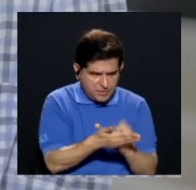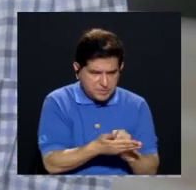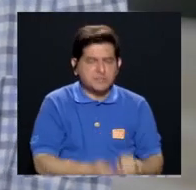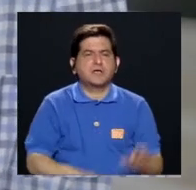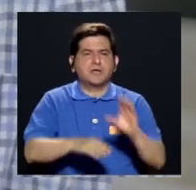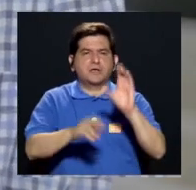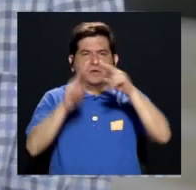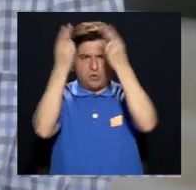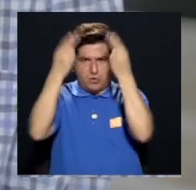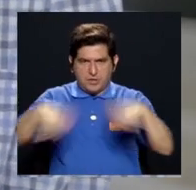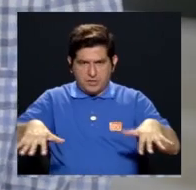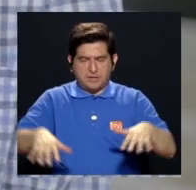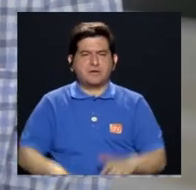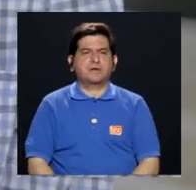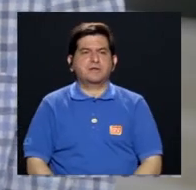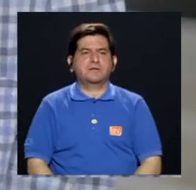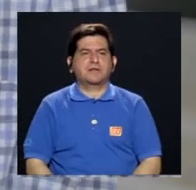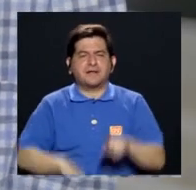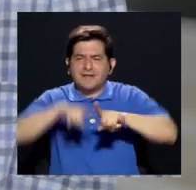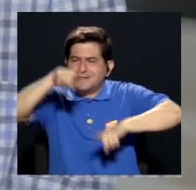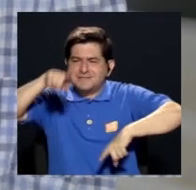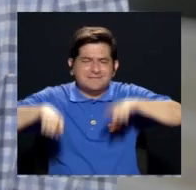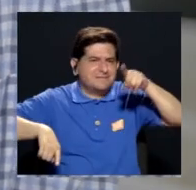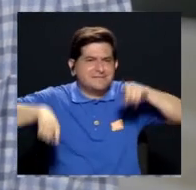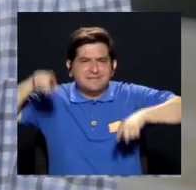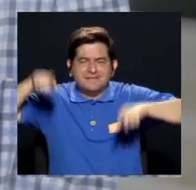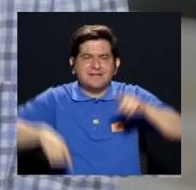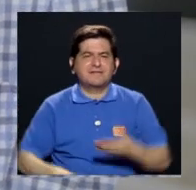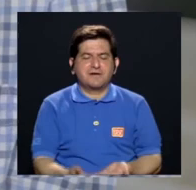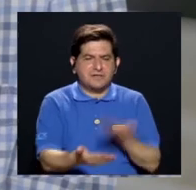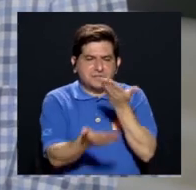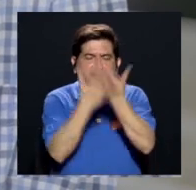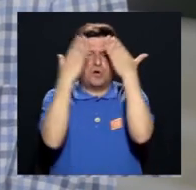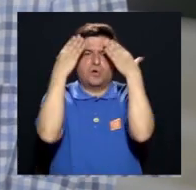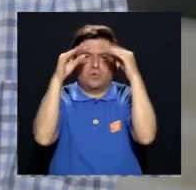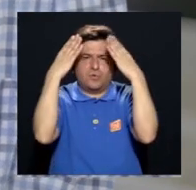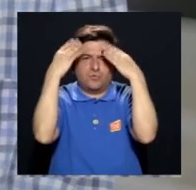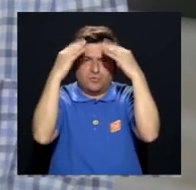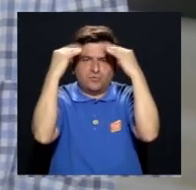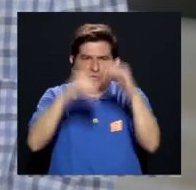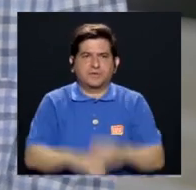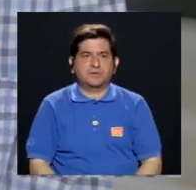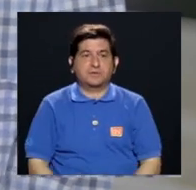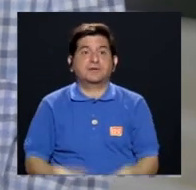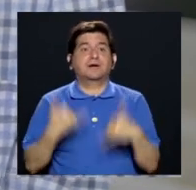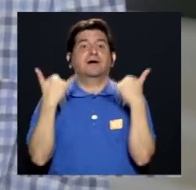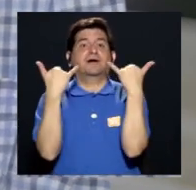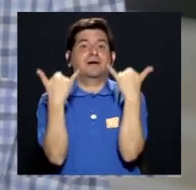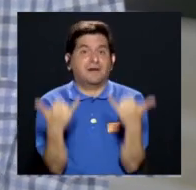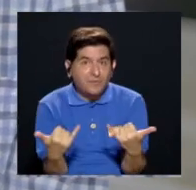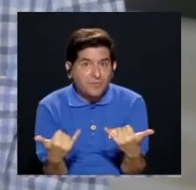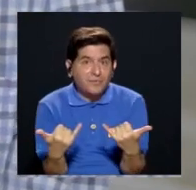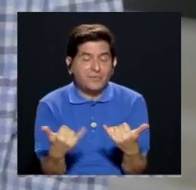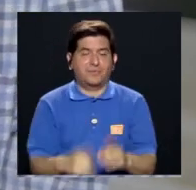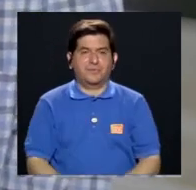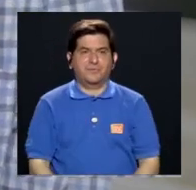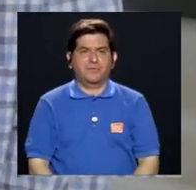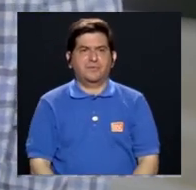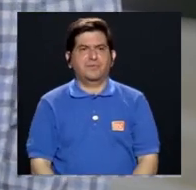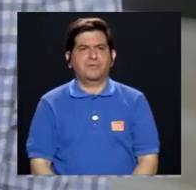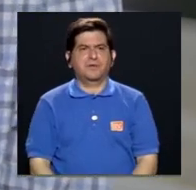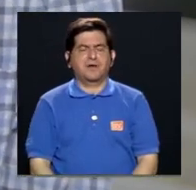y digital, es que ha diversificado su oferta informativa, es decir, ahora hay una